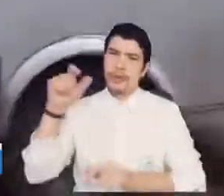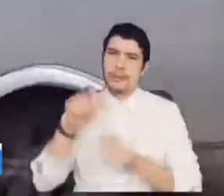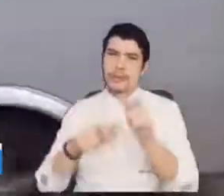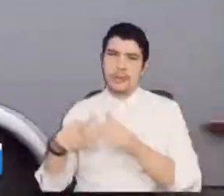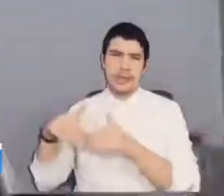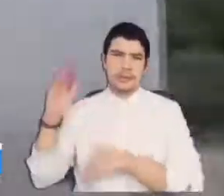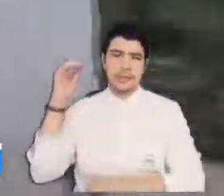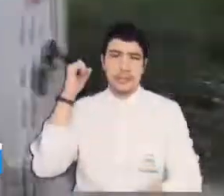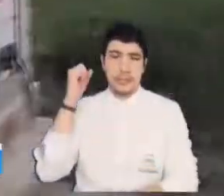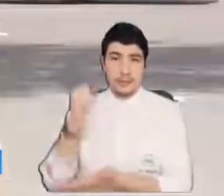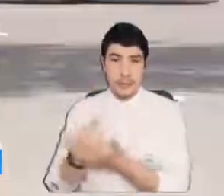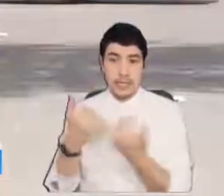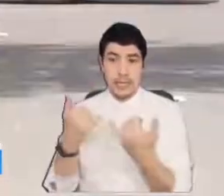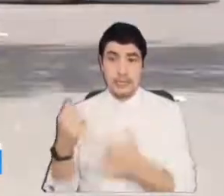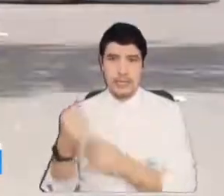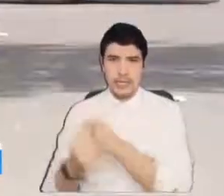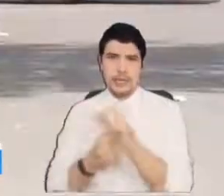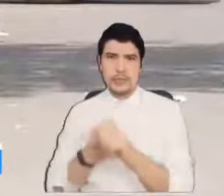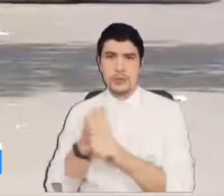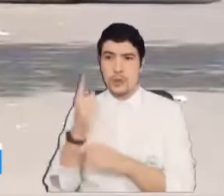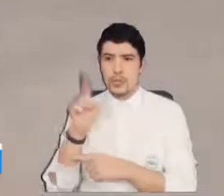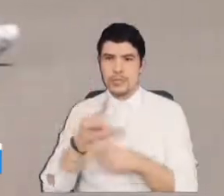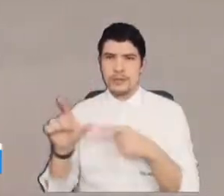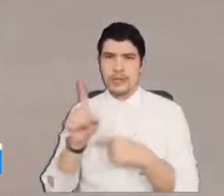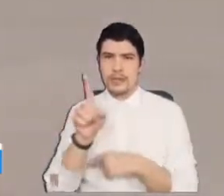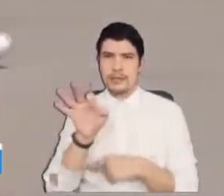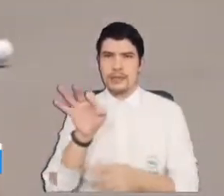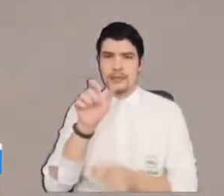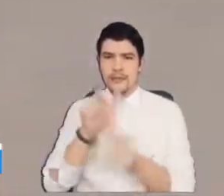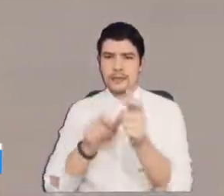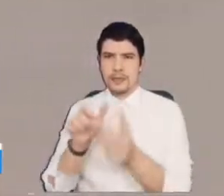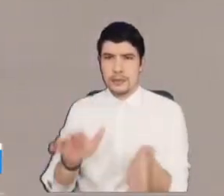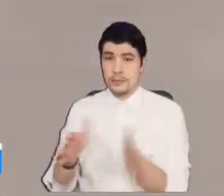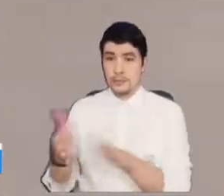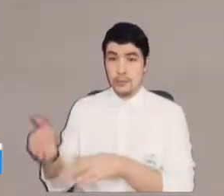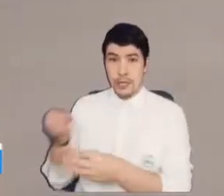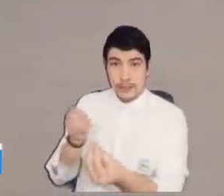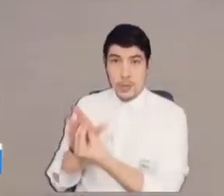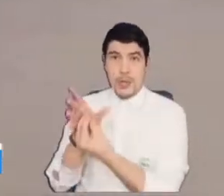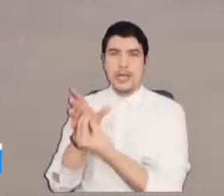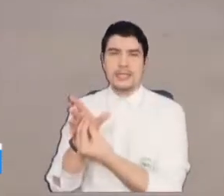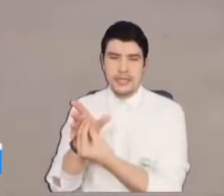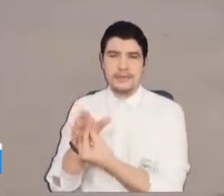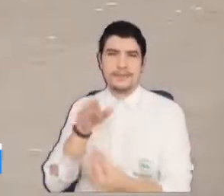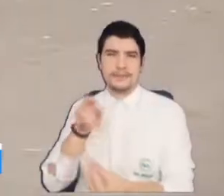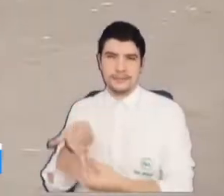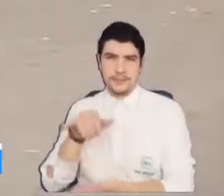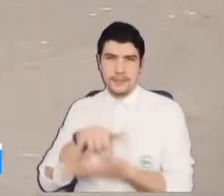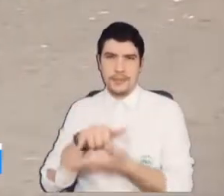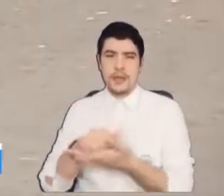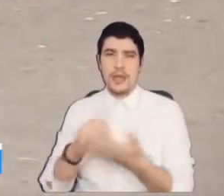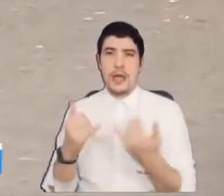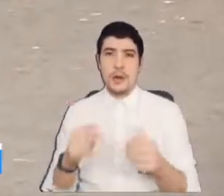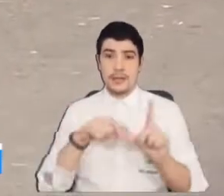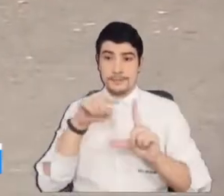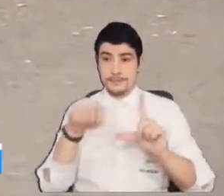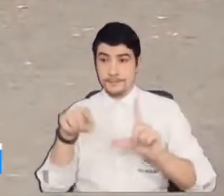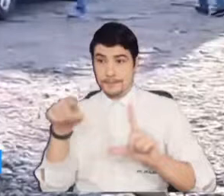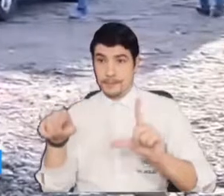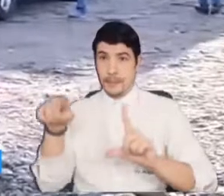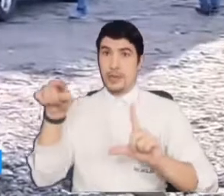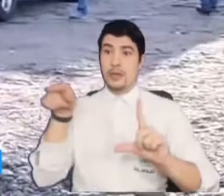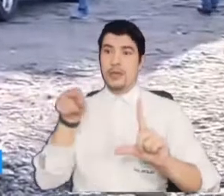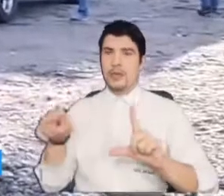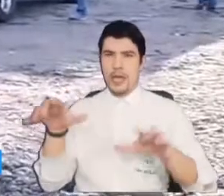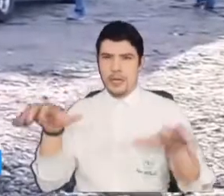va corrido de este año. 13 personas perdieron la vida de forma violenta. El comportamiento en criminalidad, según la Policía Metropolitana,